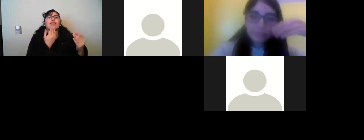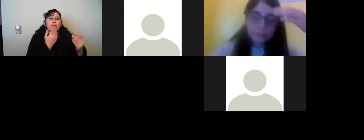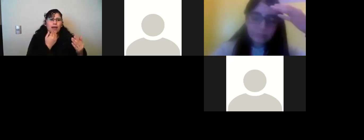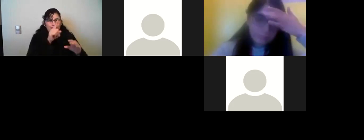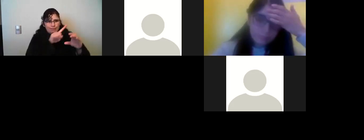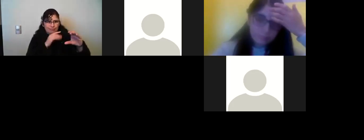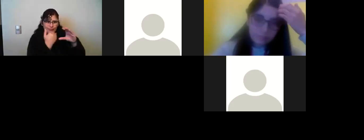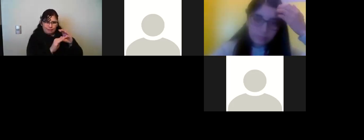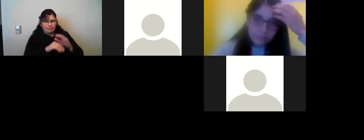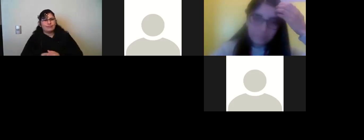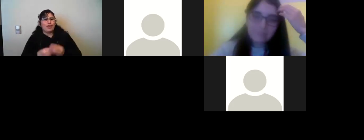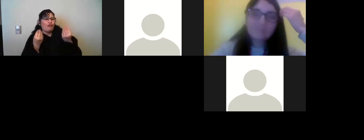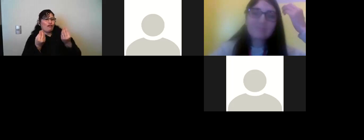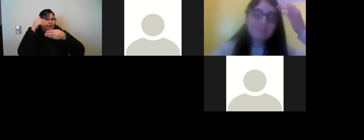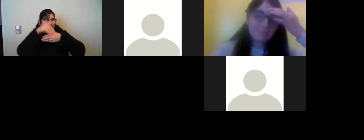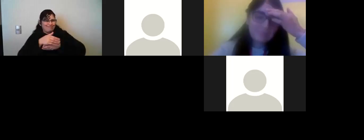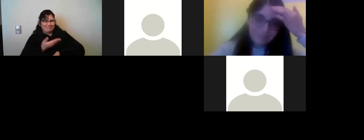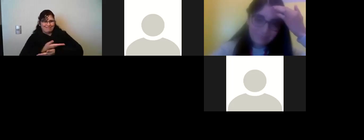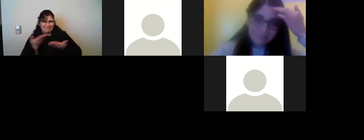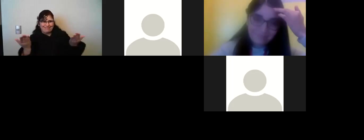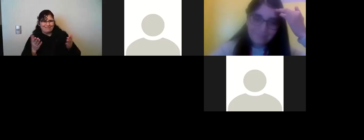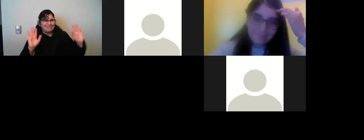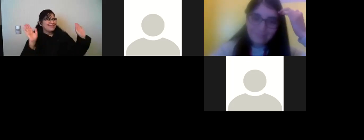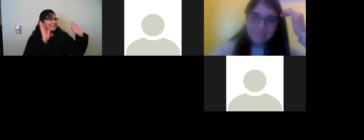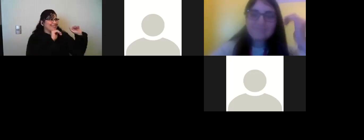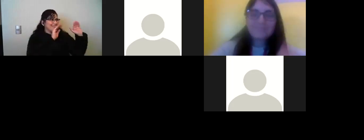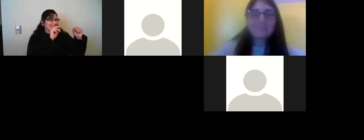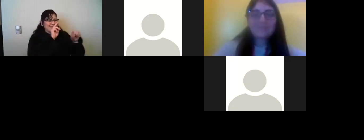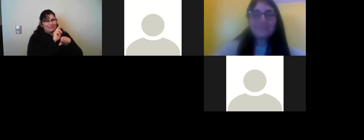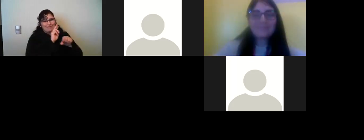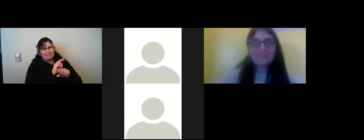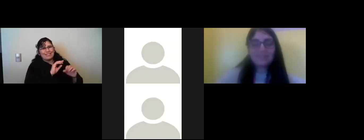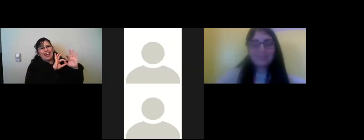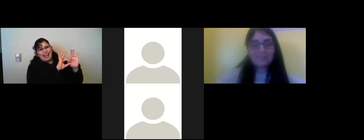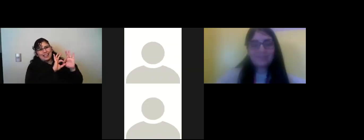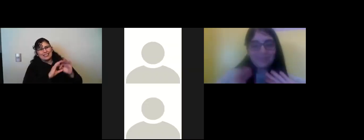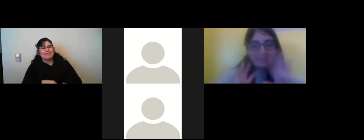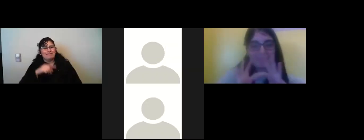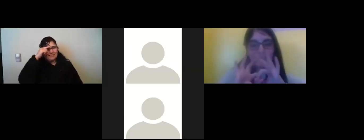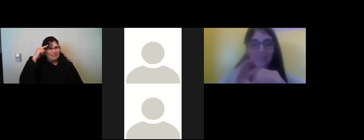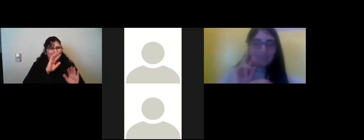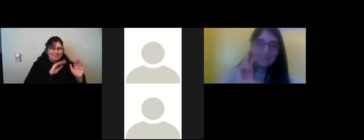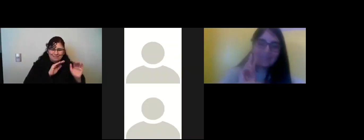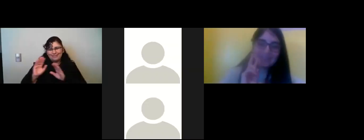buena tarde. Chao, profe, que esté muy bien. Chao, Gracias, Nicolás. profe. Chao.